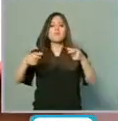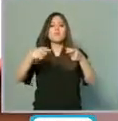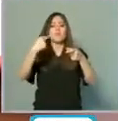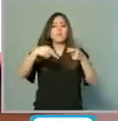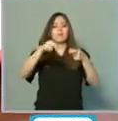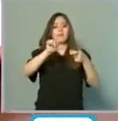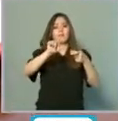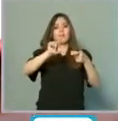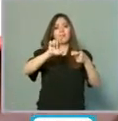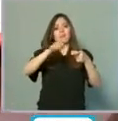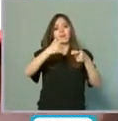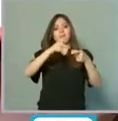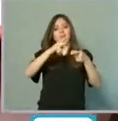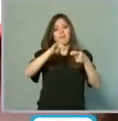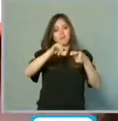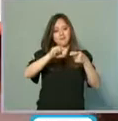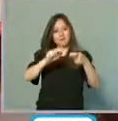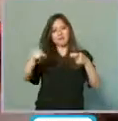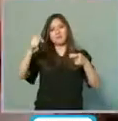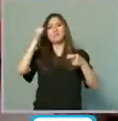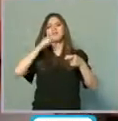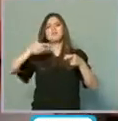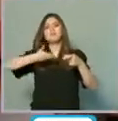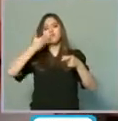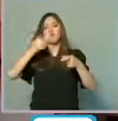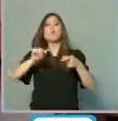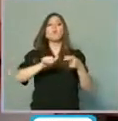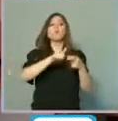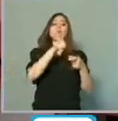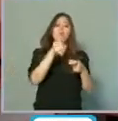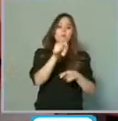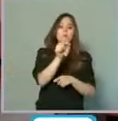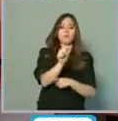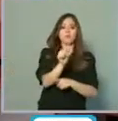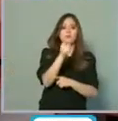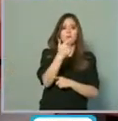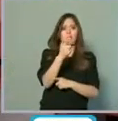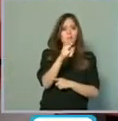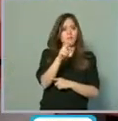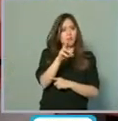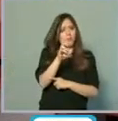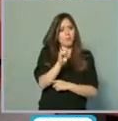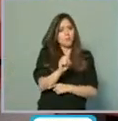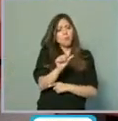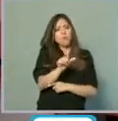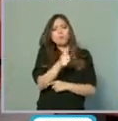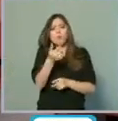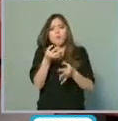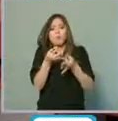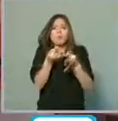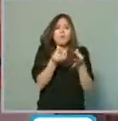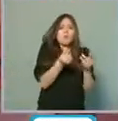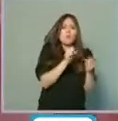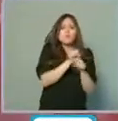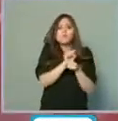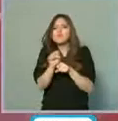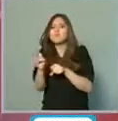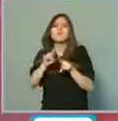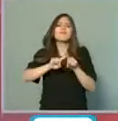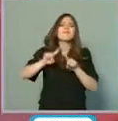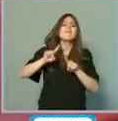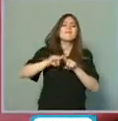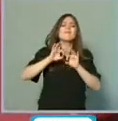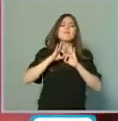¿no? Famosas, mexicanas, pero también en granos, pues no sé, hasta un poquito más finos que unos que otros. Cuéntanos, ¿qué